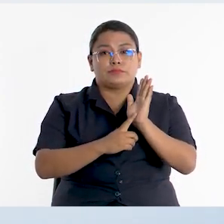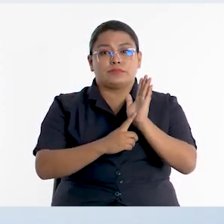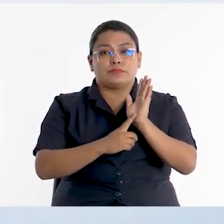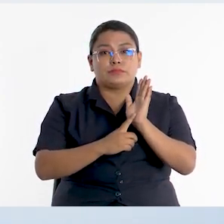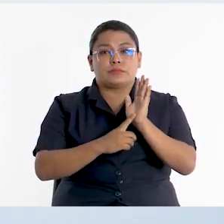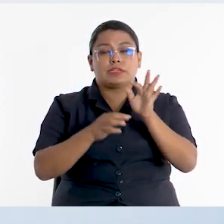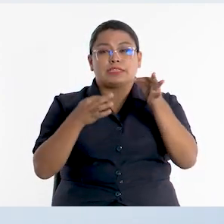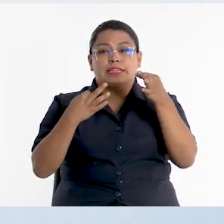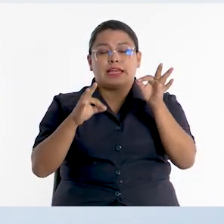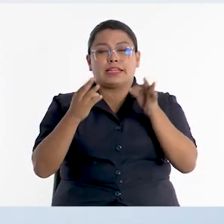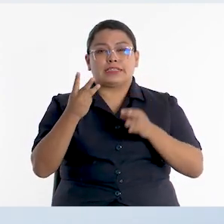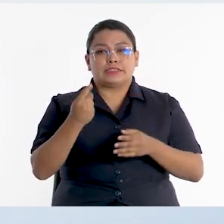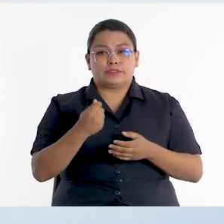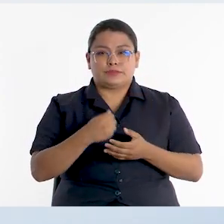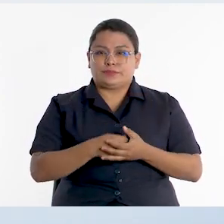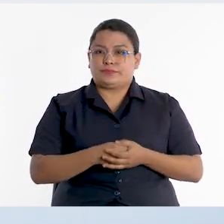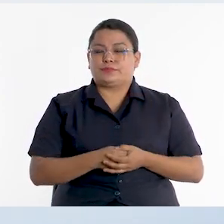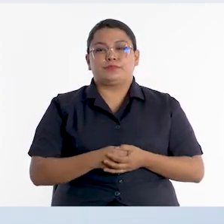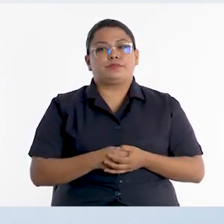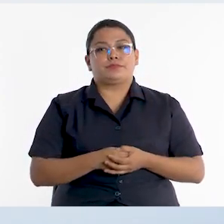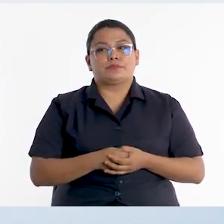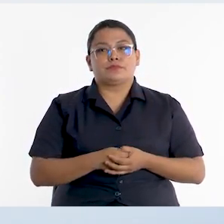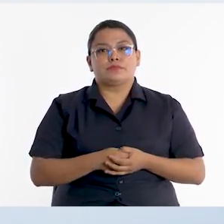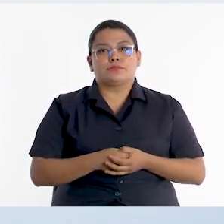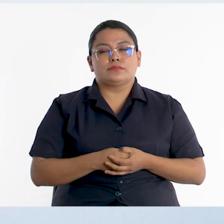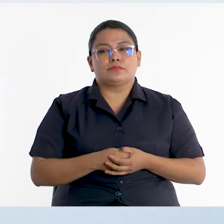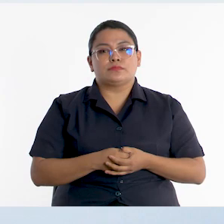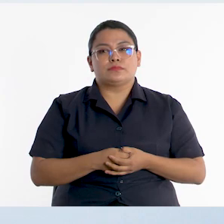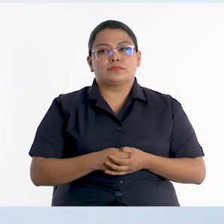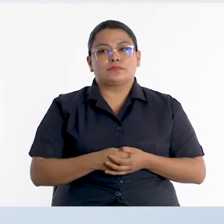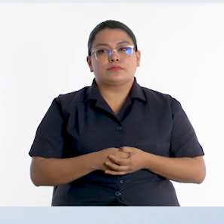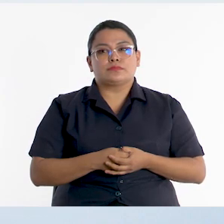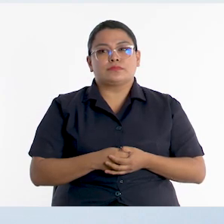Representamos esa cantidad con tarjetas numéricas.